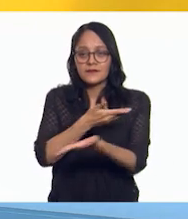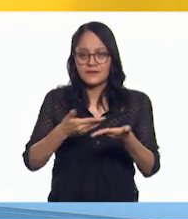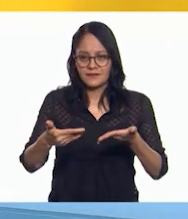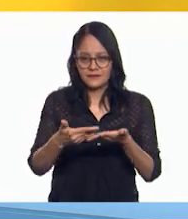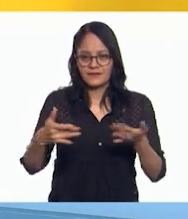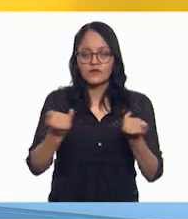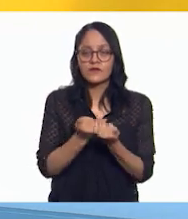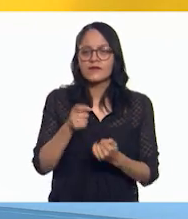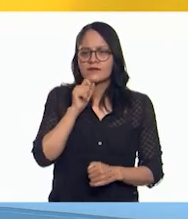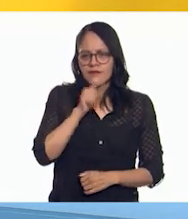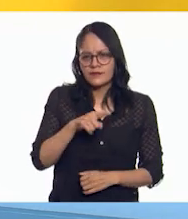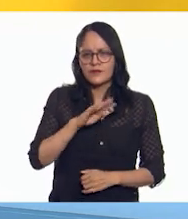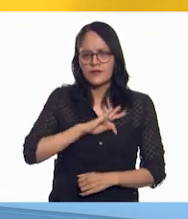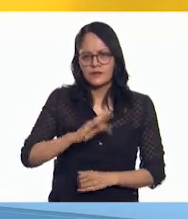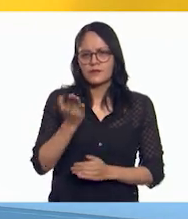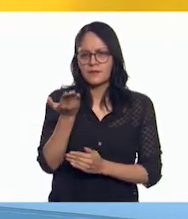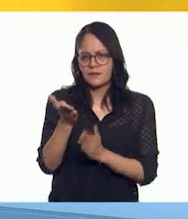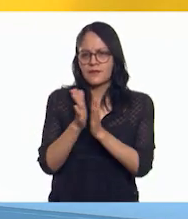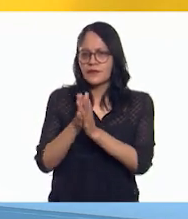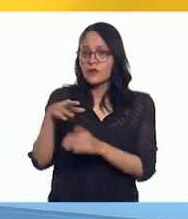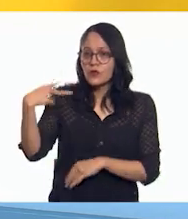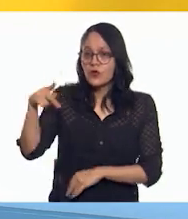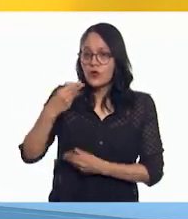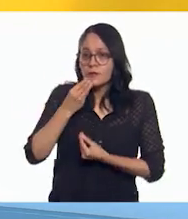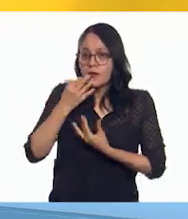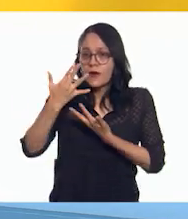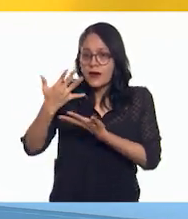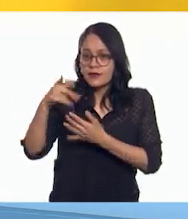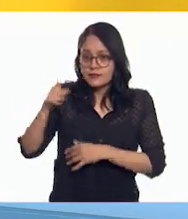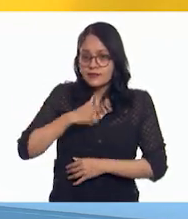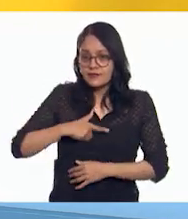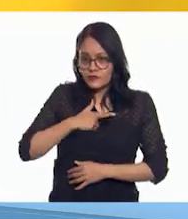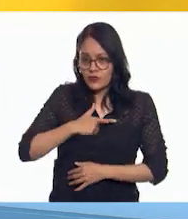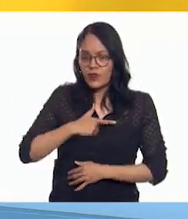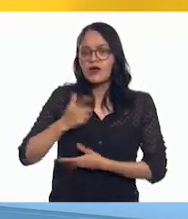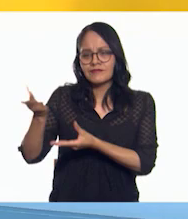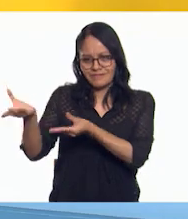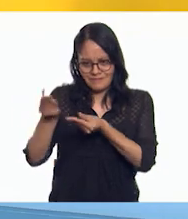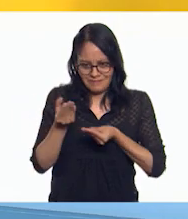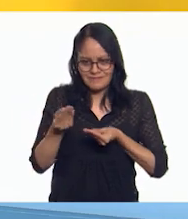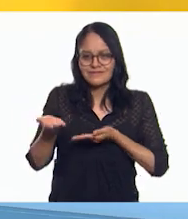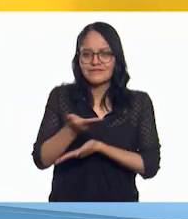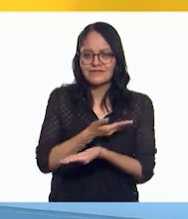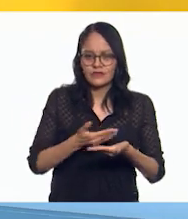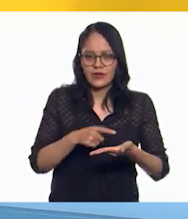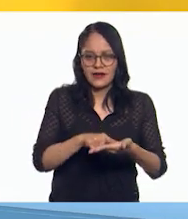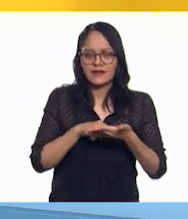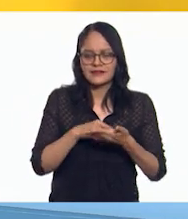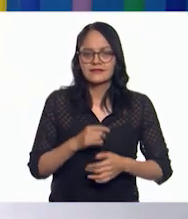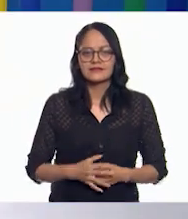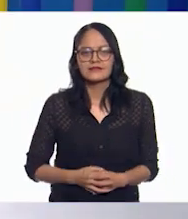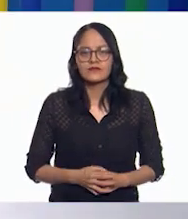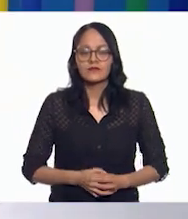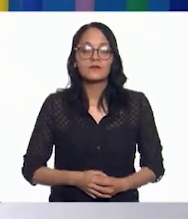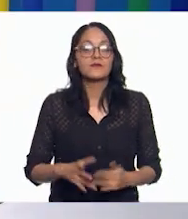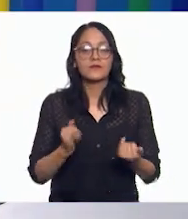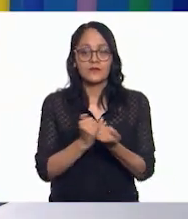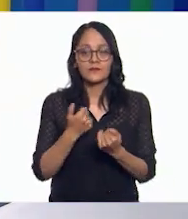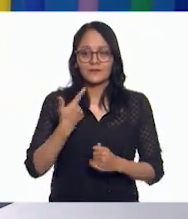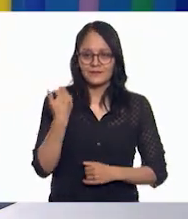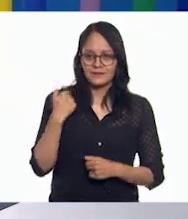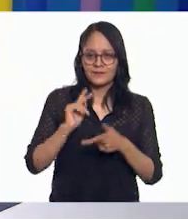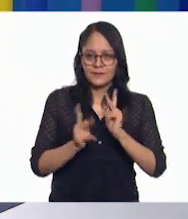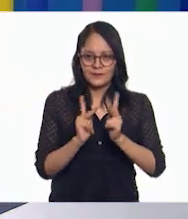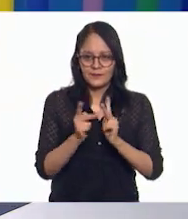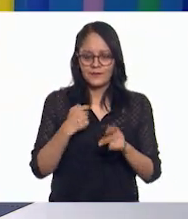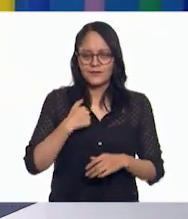Pídanles también que ellos compartan con ustedes los poemas que conozcan mejor y los que más les agraden. Y como les he platicado,